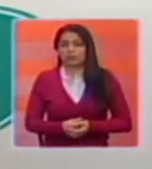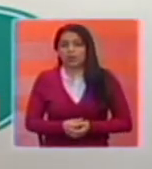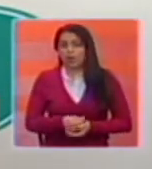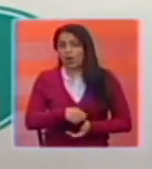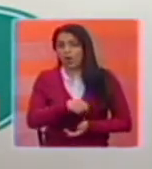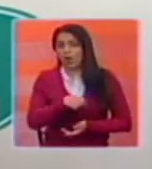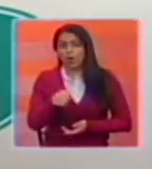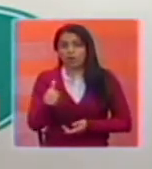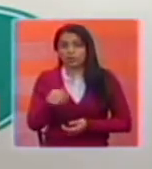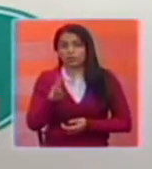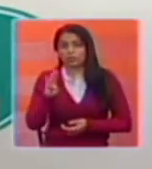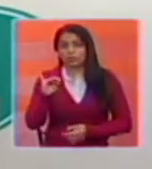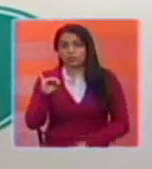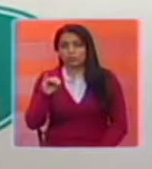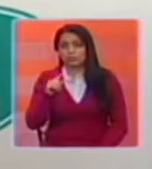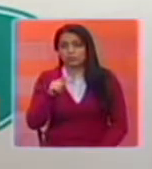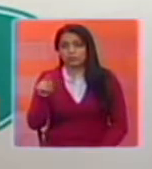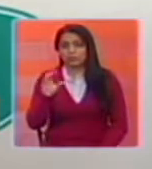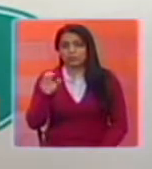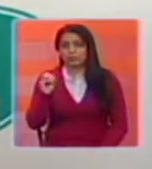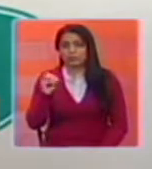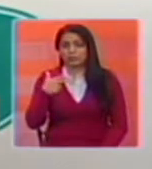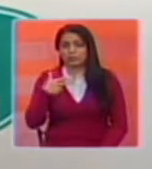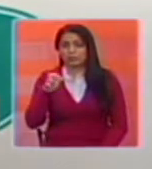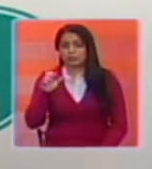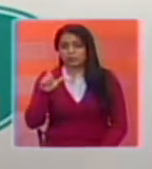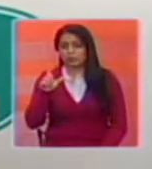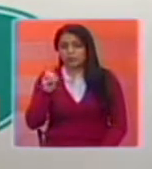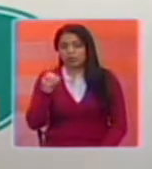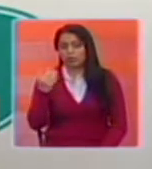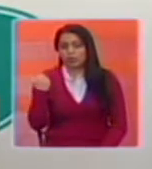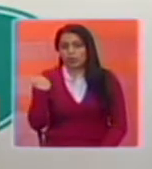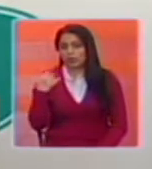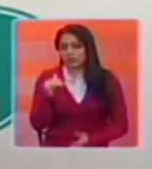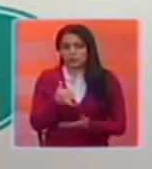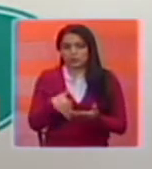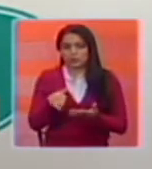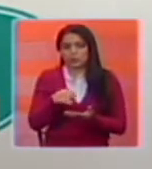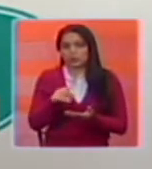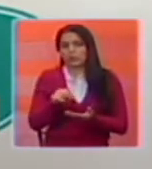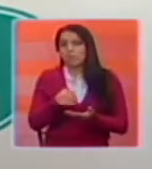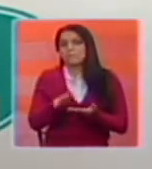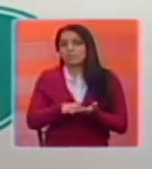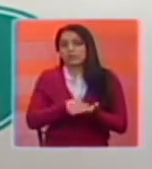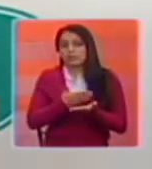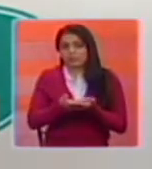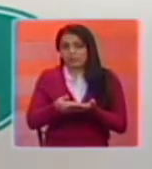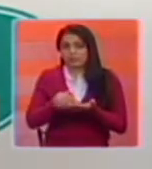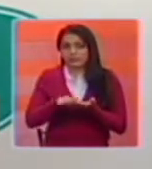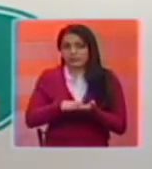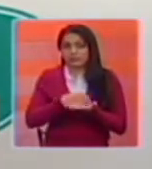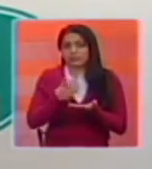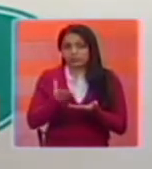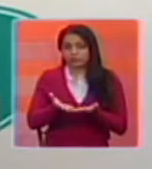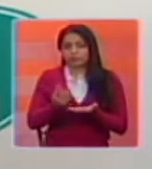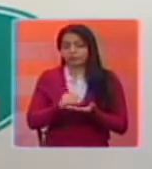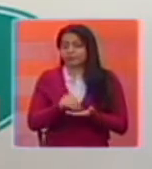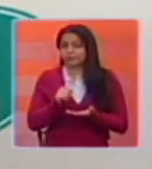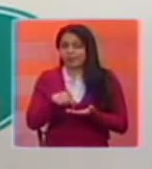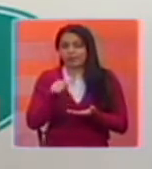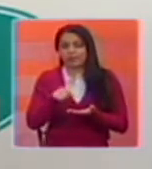grasa, ¿verdad? Entonces generalmente se utiliza o aceite o margarina. Las tortas de aceite son